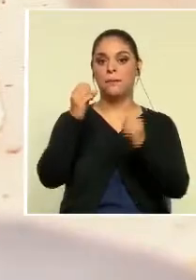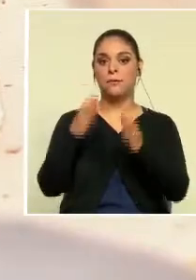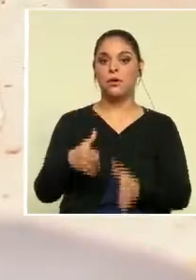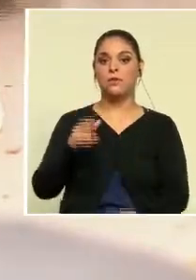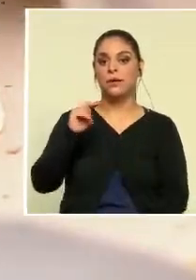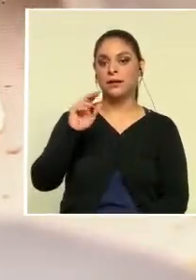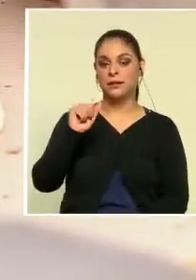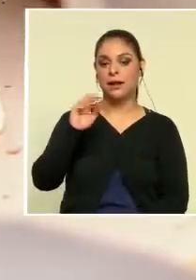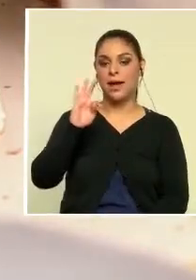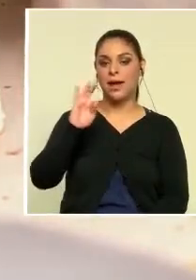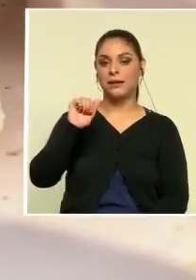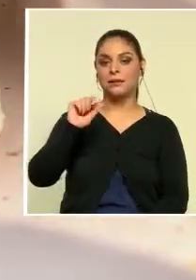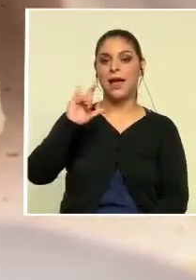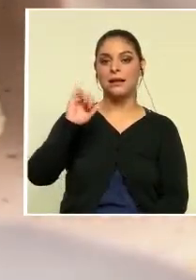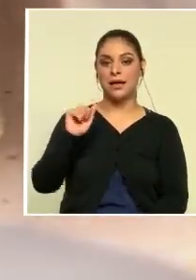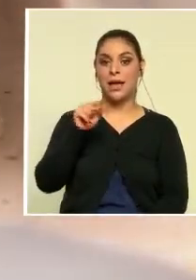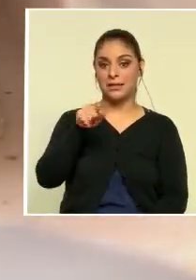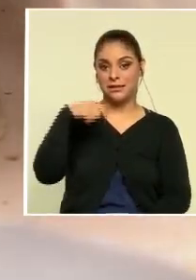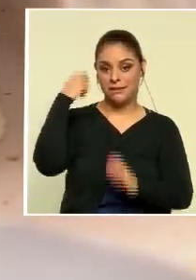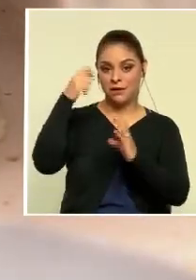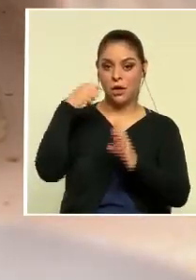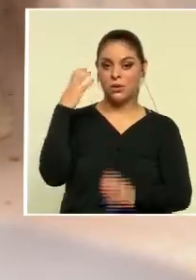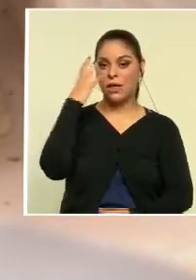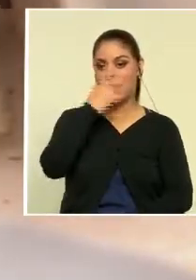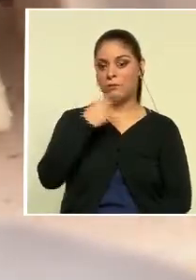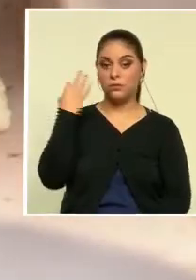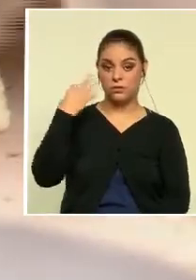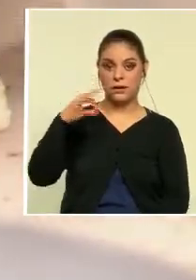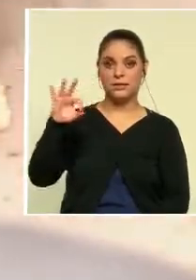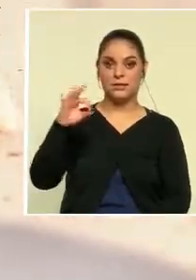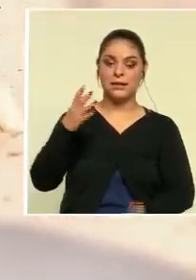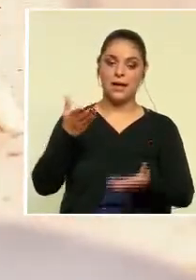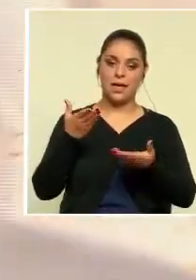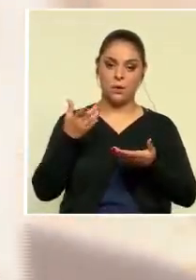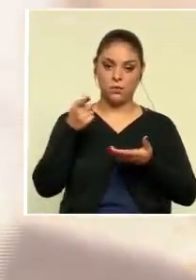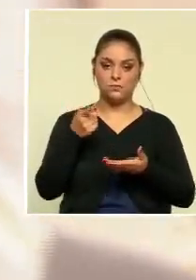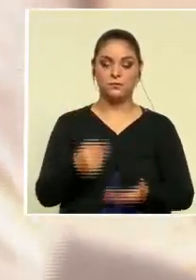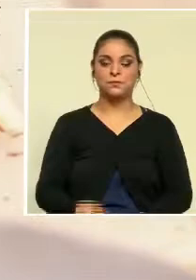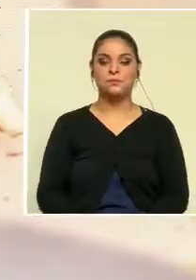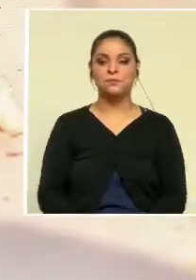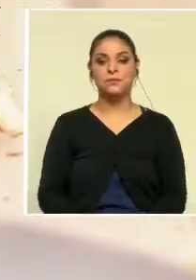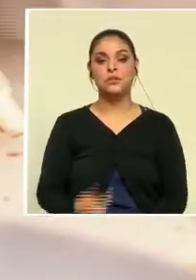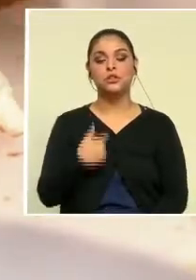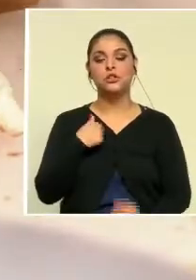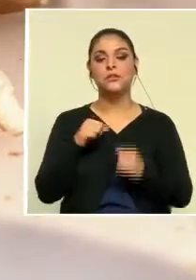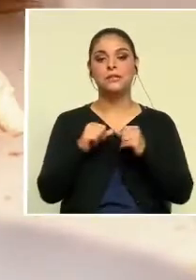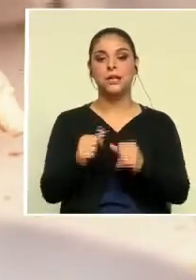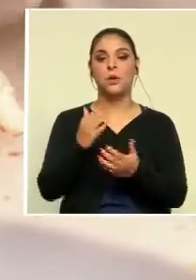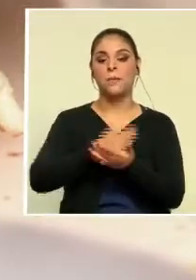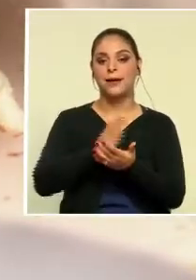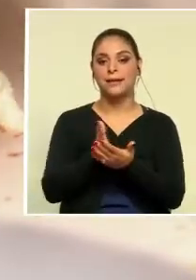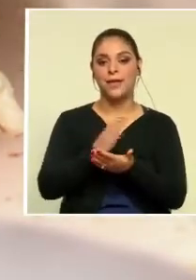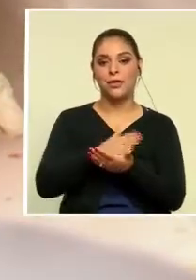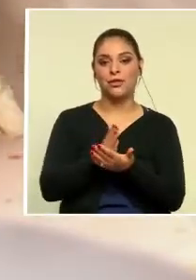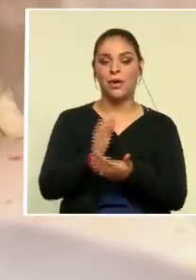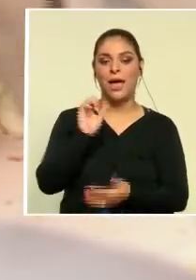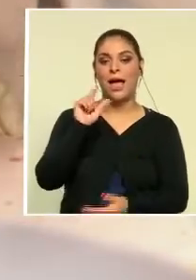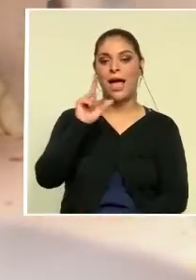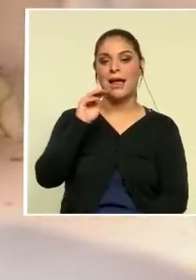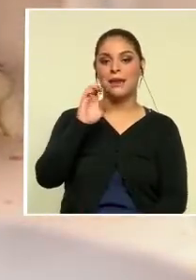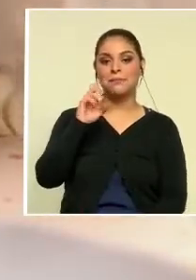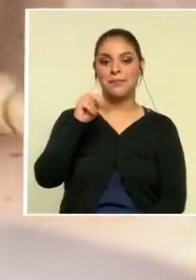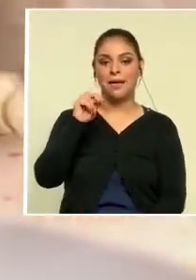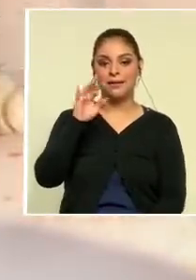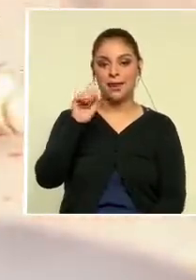verdad por esta cápsula tan hermosísima de francés que nos ha dado aquí yo sigo partiendo estas almendras liendres que animales deben saludar